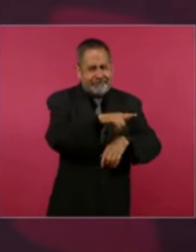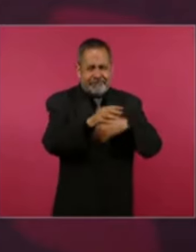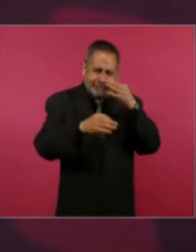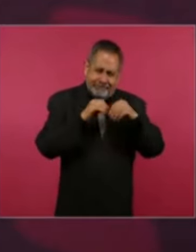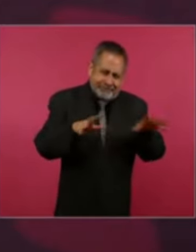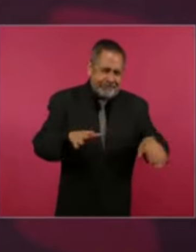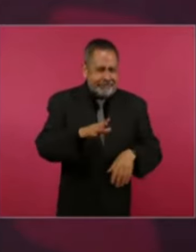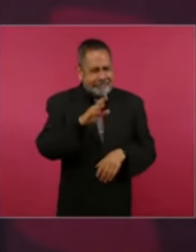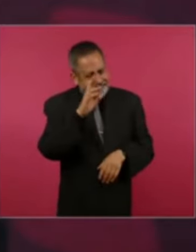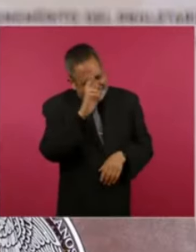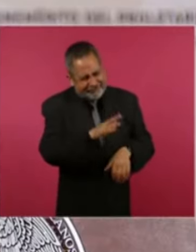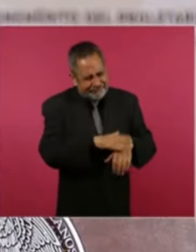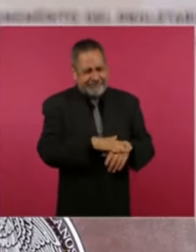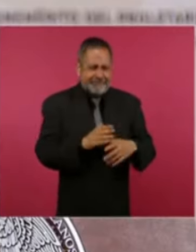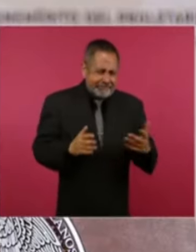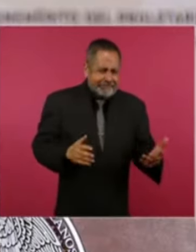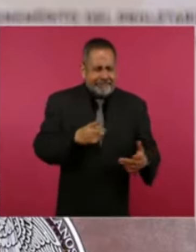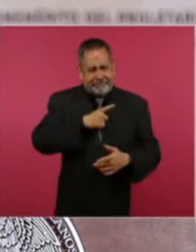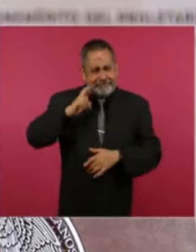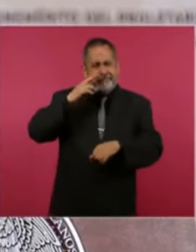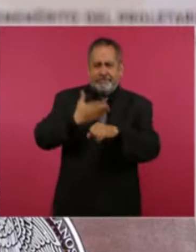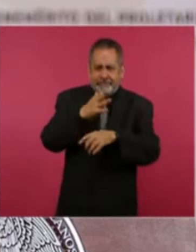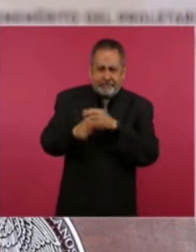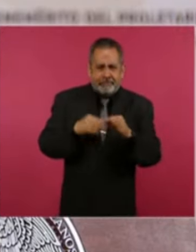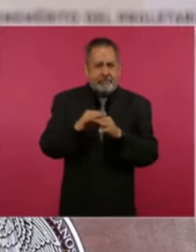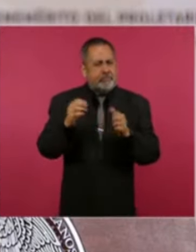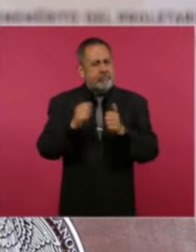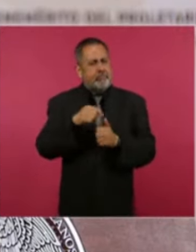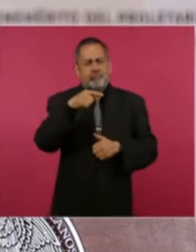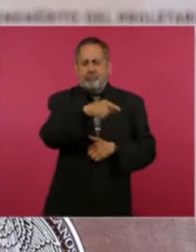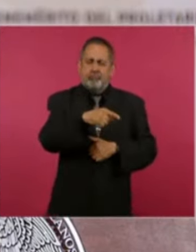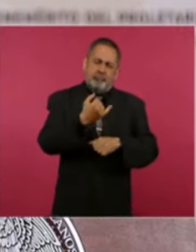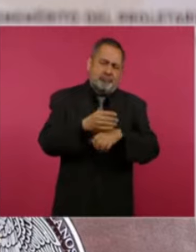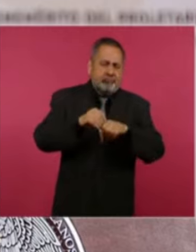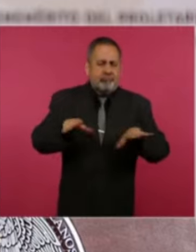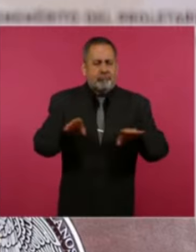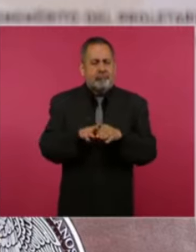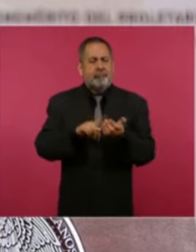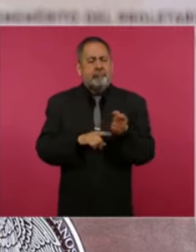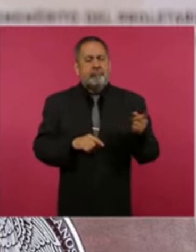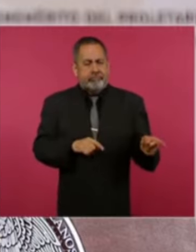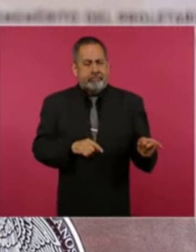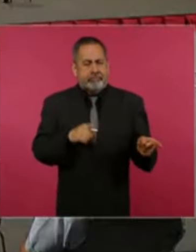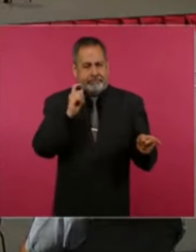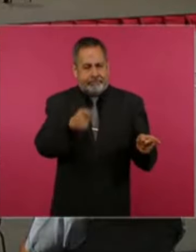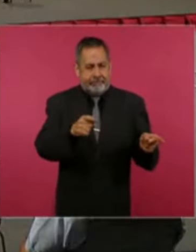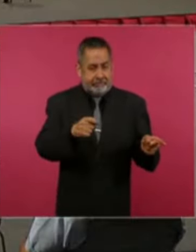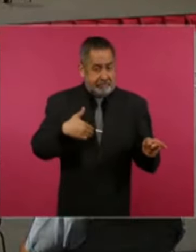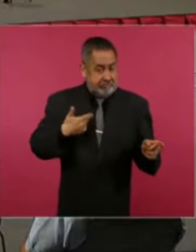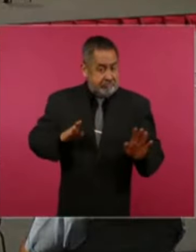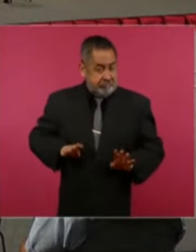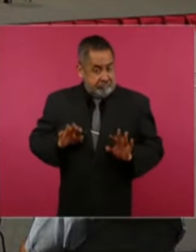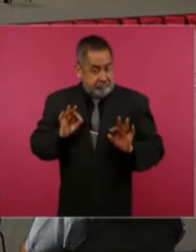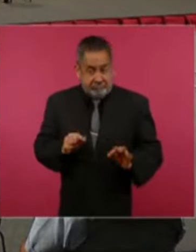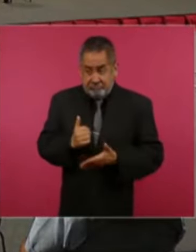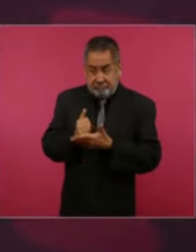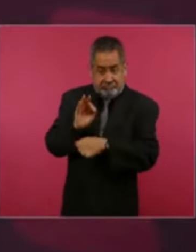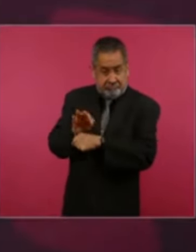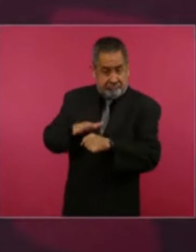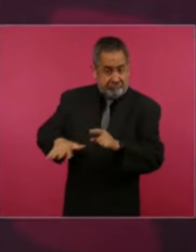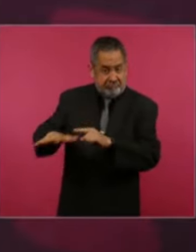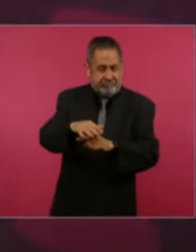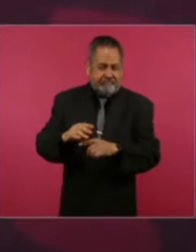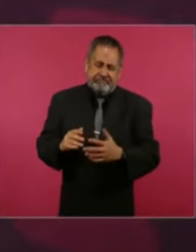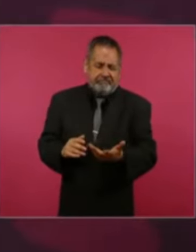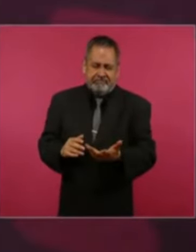un llamado respetuoso a que sean responsables con sus audiencias y con lo que informan, porque esto, más que beneficiar a las víctimas, como vamos a ver en